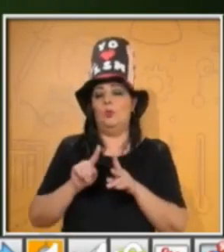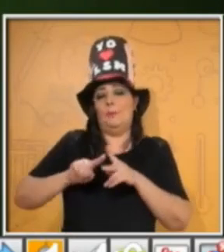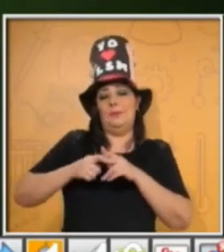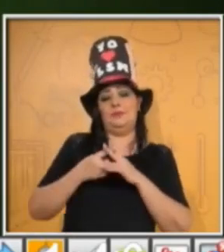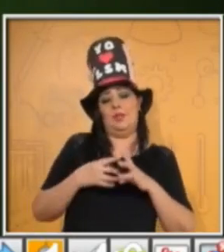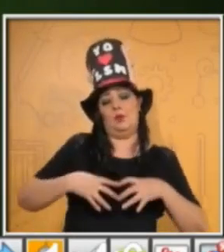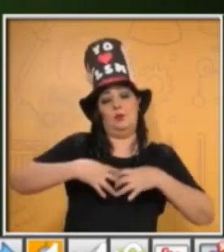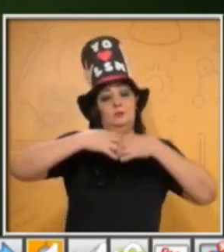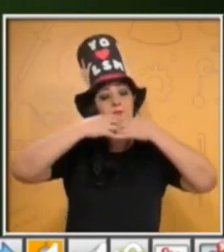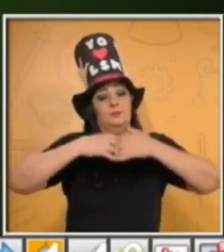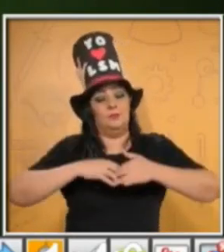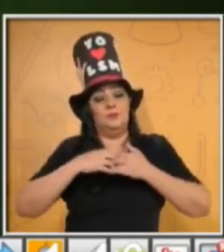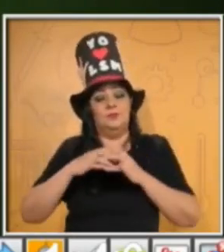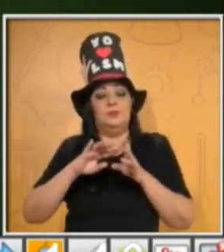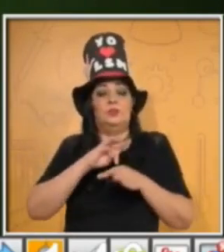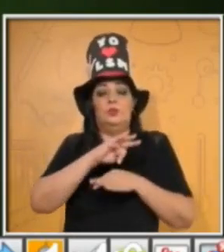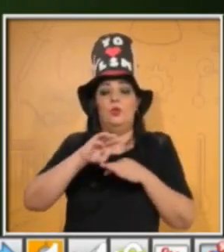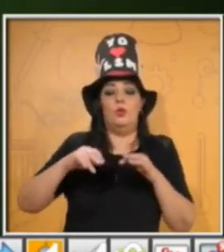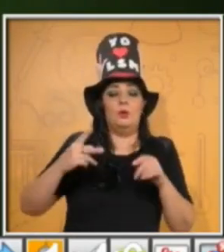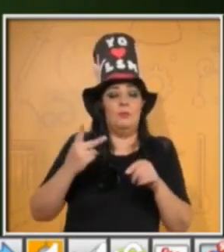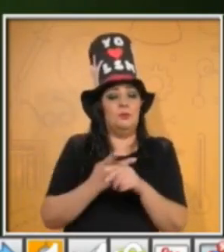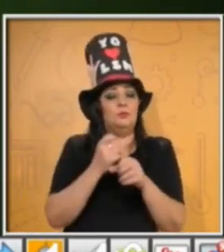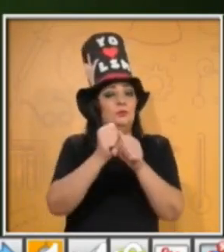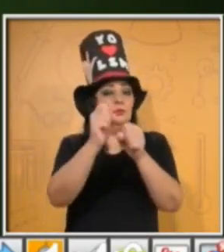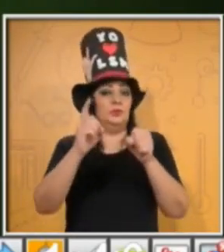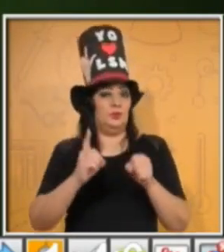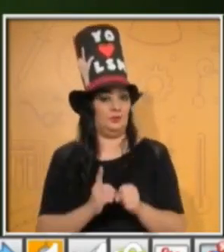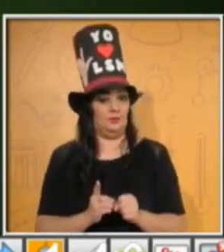sus consecuencias sociales.